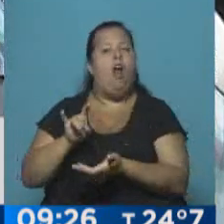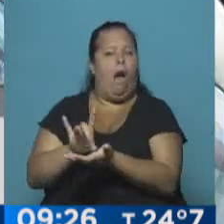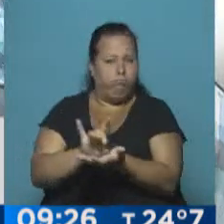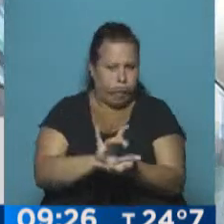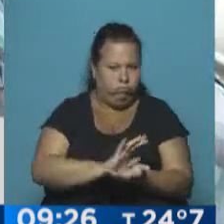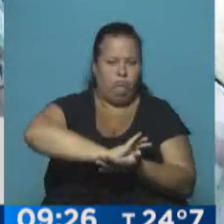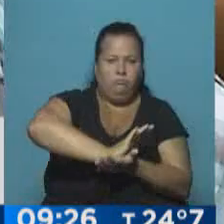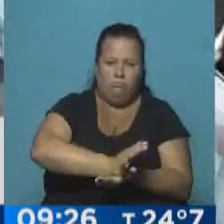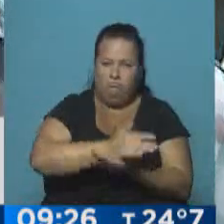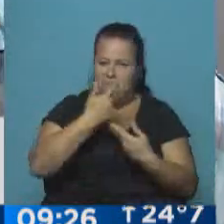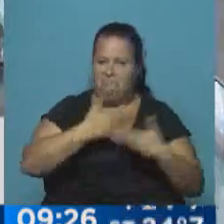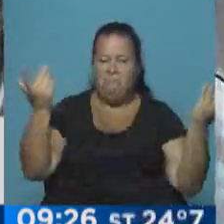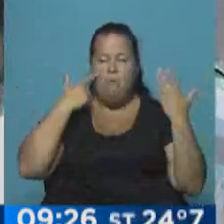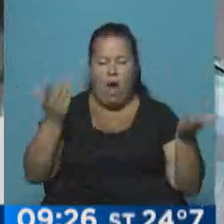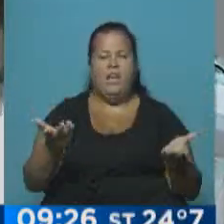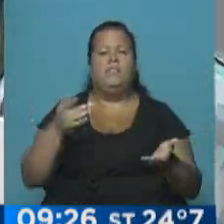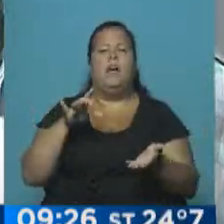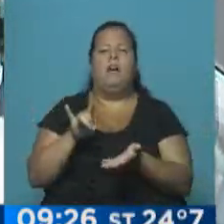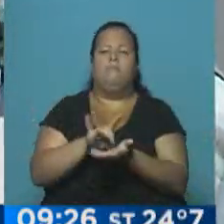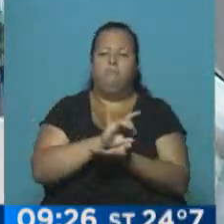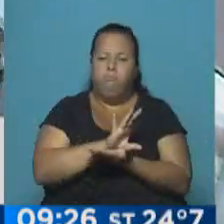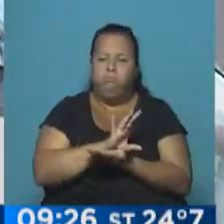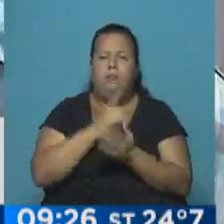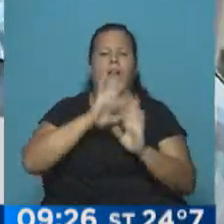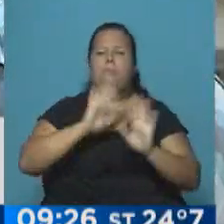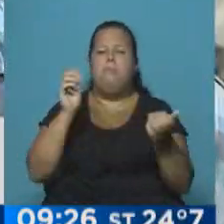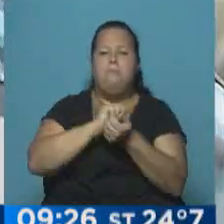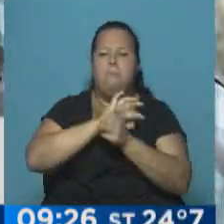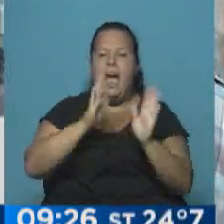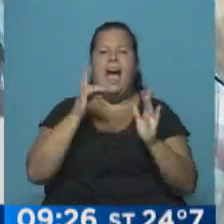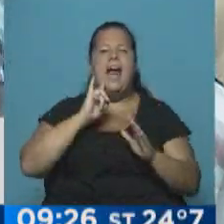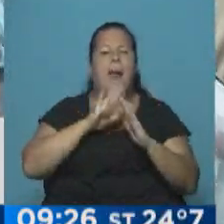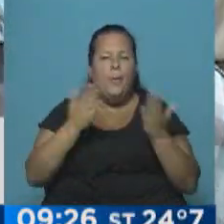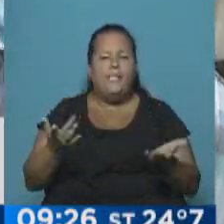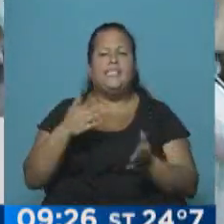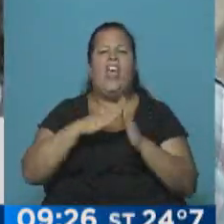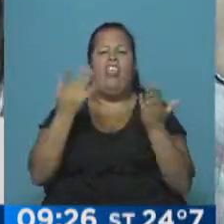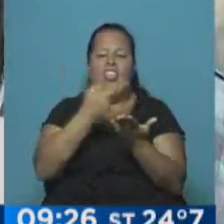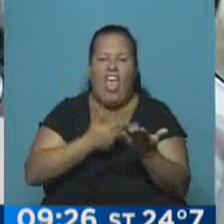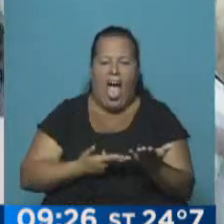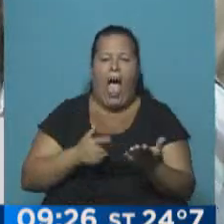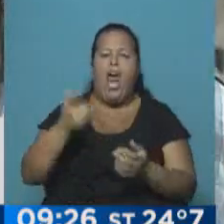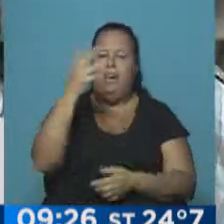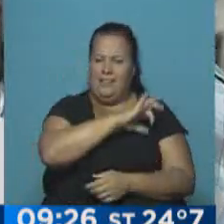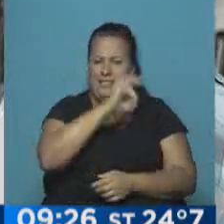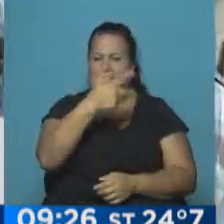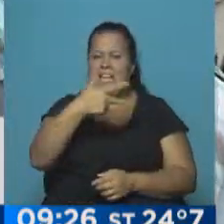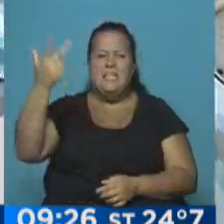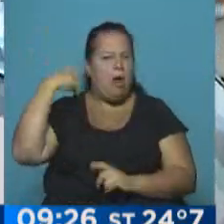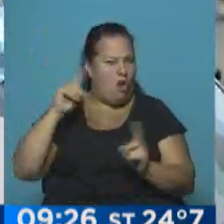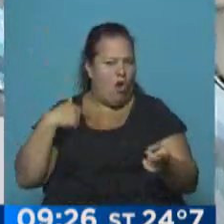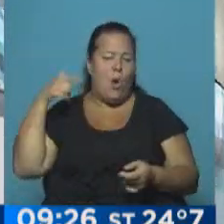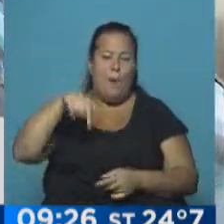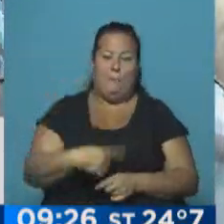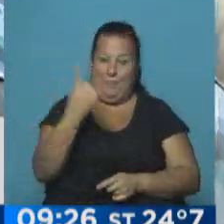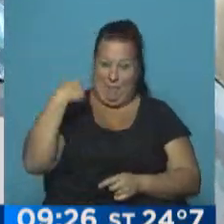hay vaciamiento abierto, se han dejado de publicar revistas y diarios, cosa que no había sucedido 3 semanas atrás cuando vinimos